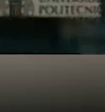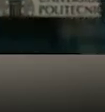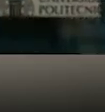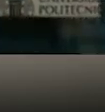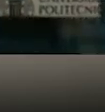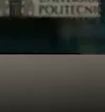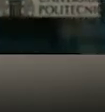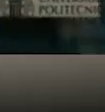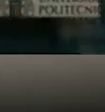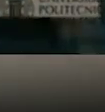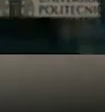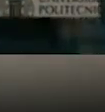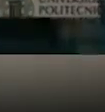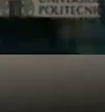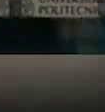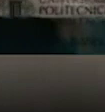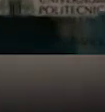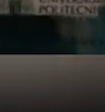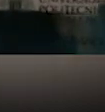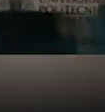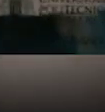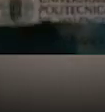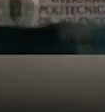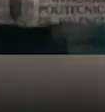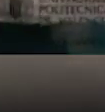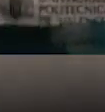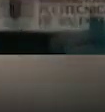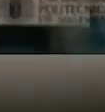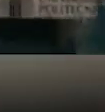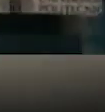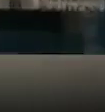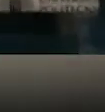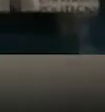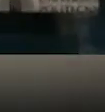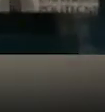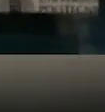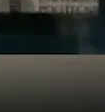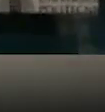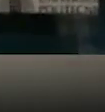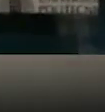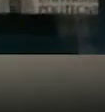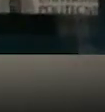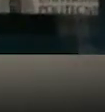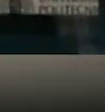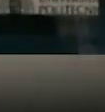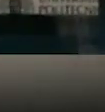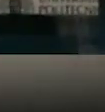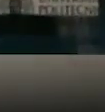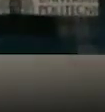Una vez preparada la mezcla de reacción, se reparte la misma en dos tubos de ensayo.